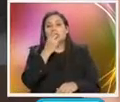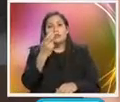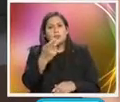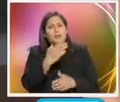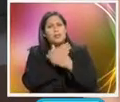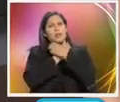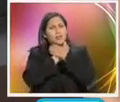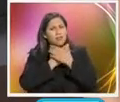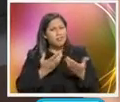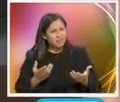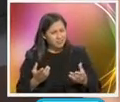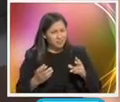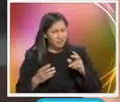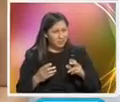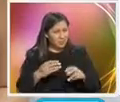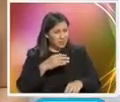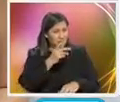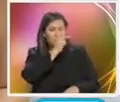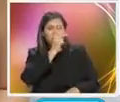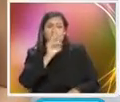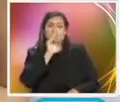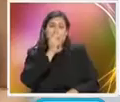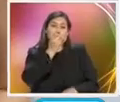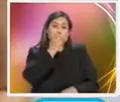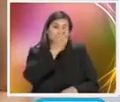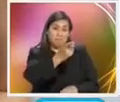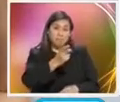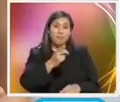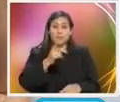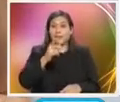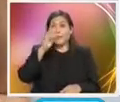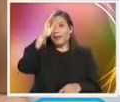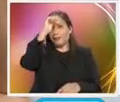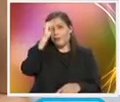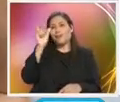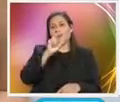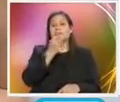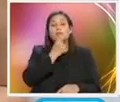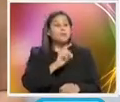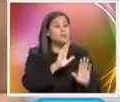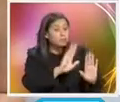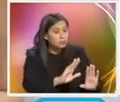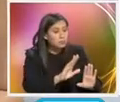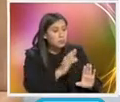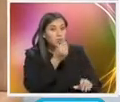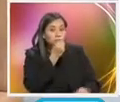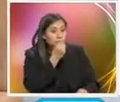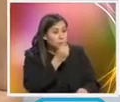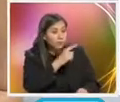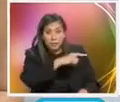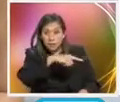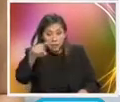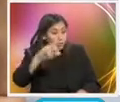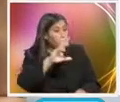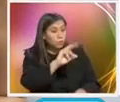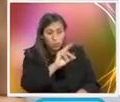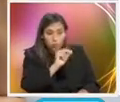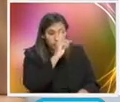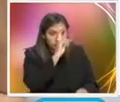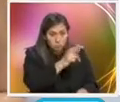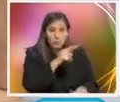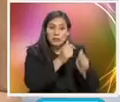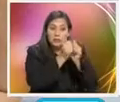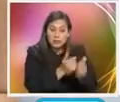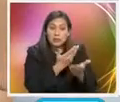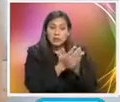algo importante que los padres de familia dicen, ¿no? Y nos dicen, me acuerdo, ¿no? En la infancia, que te dicen, acabas de comer, no puedes nadar, que te tienes